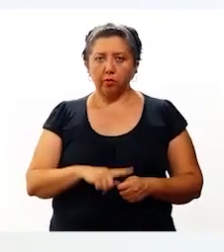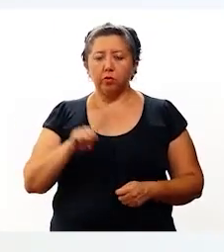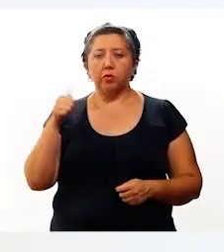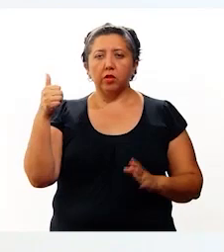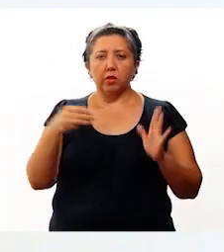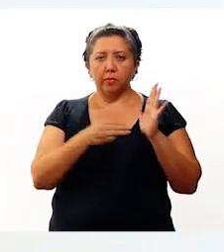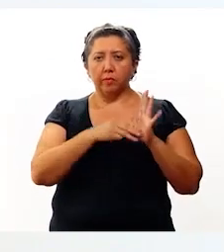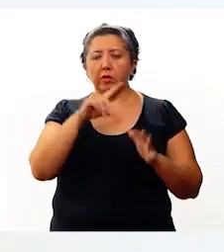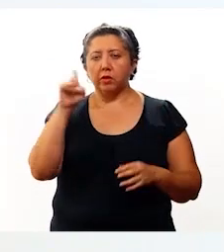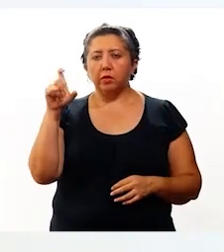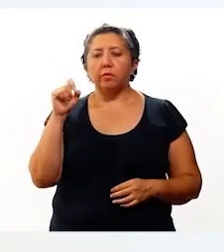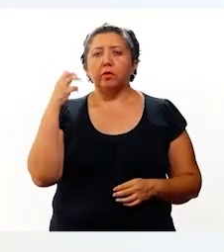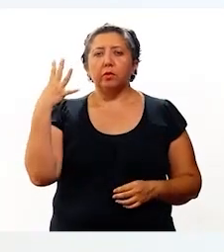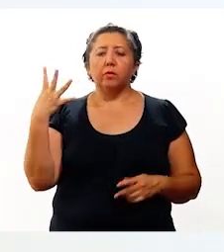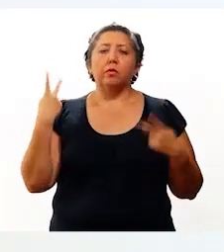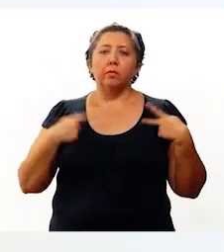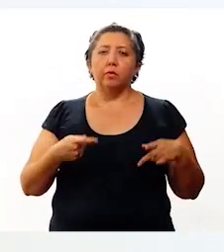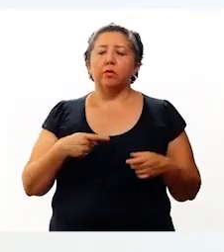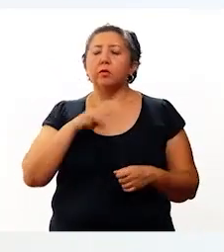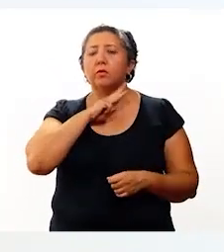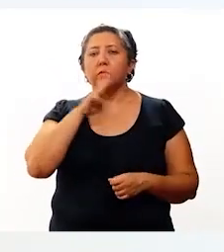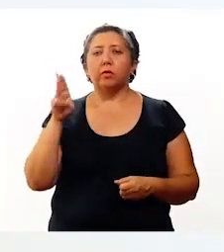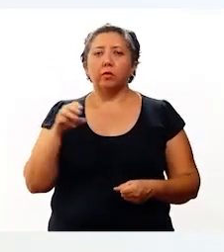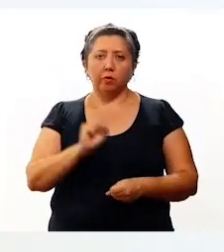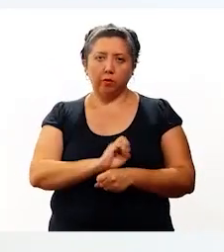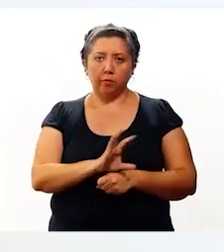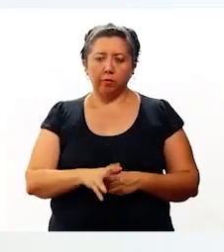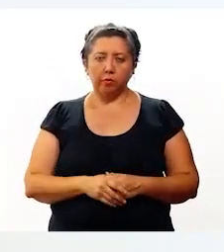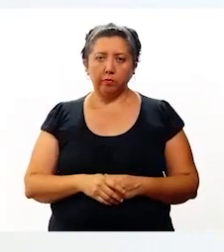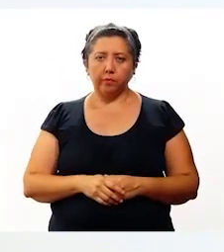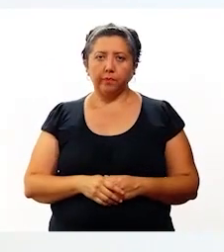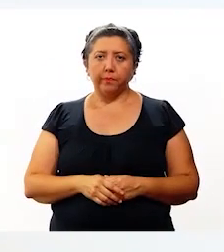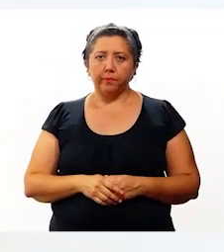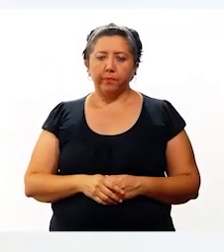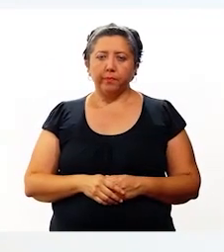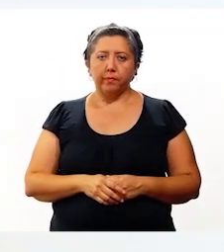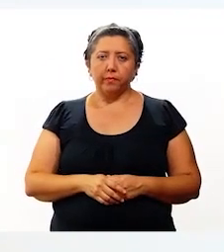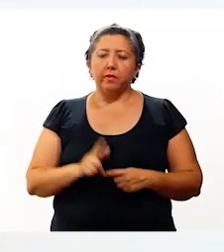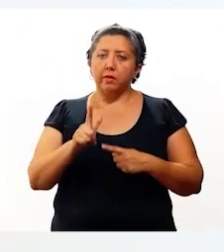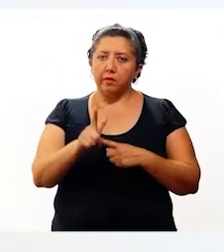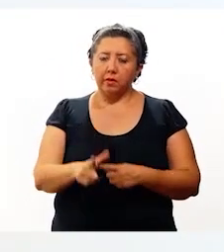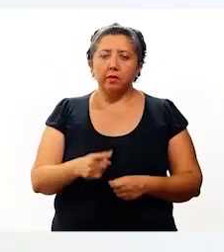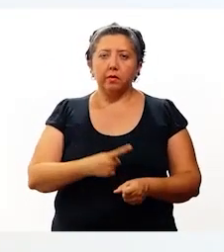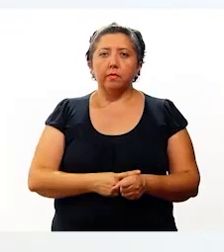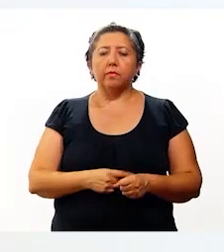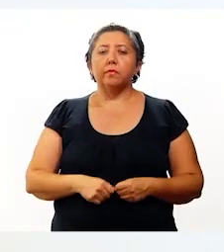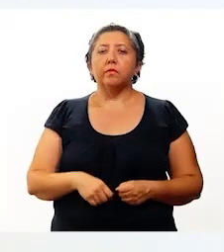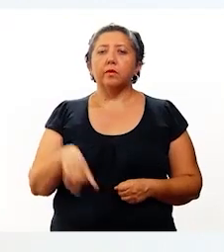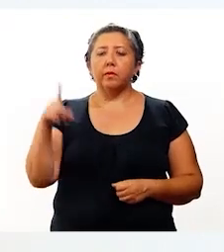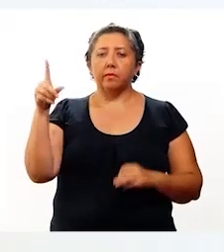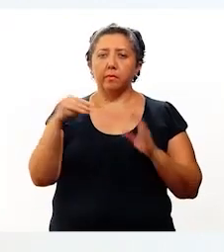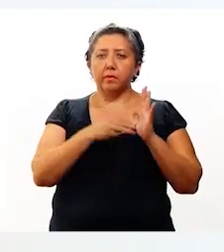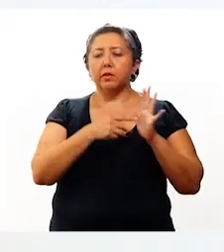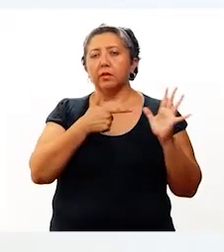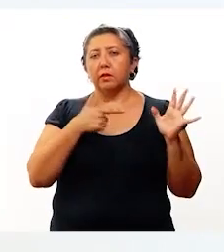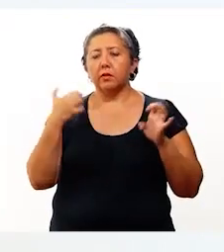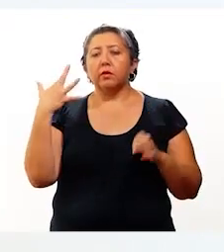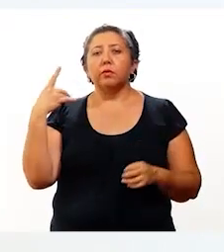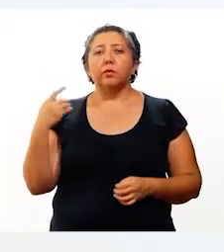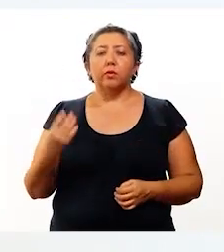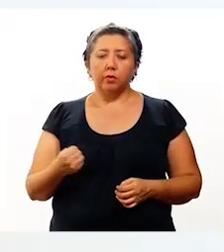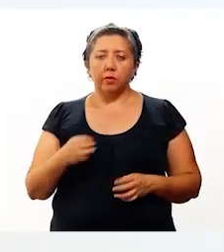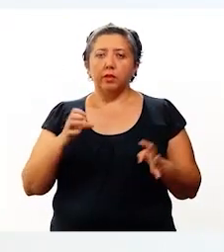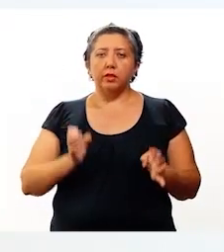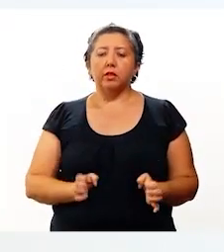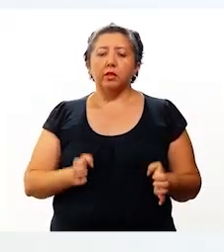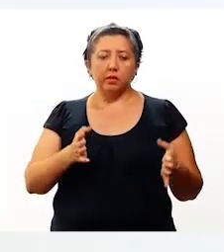son 6.124 las personas fallecidas a causa del coronavirus. De los casos activos, 1.759